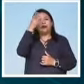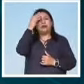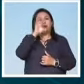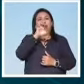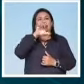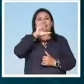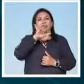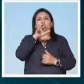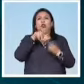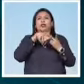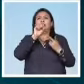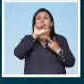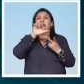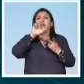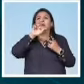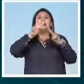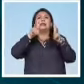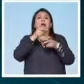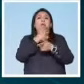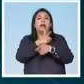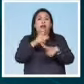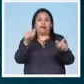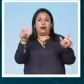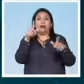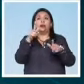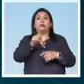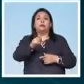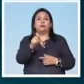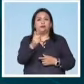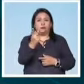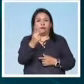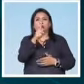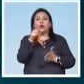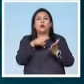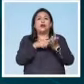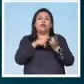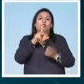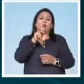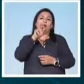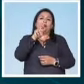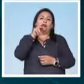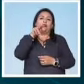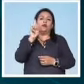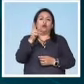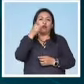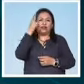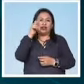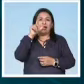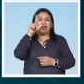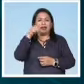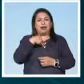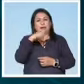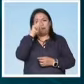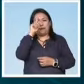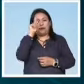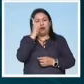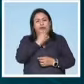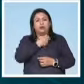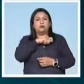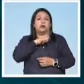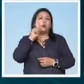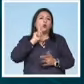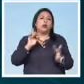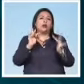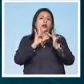Quijote a Sancho Panza sobre la libertad. Para Canal 22, desde el Paraninfo de la Universidad de Alcalá de Henares, en Madrid, España,